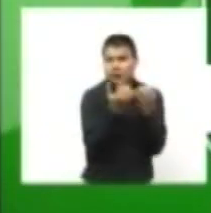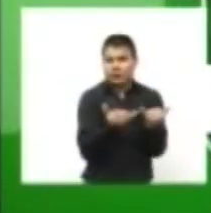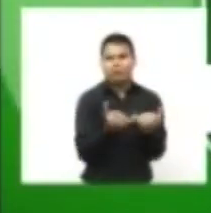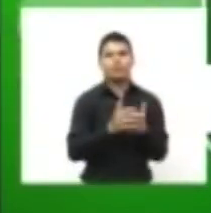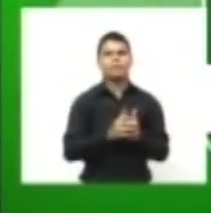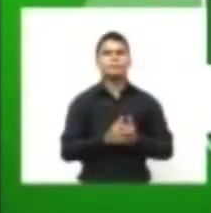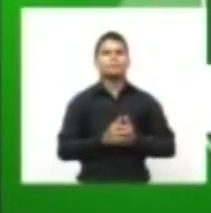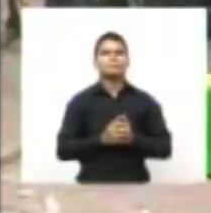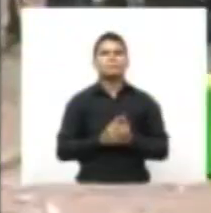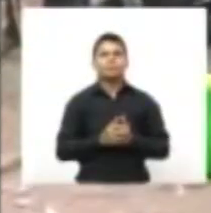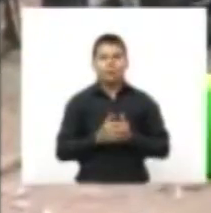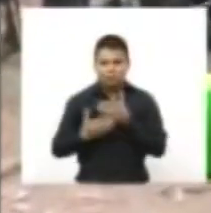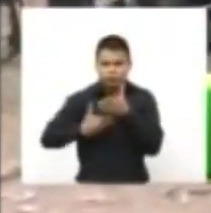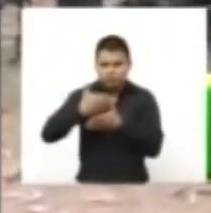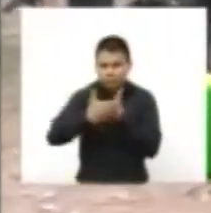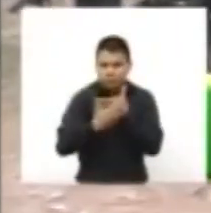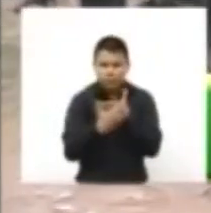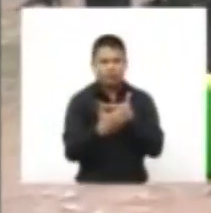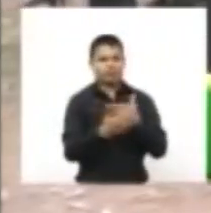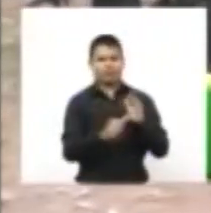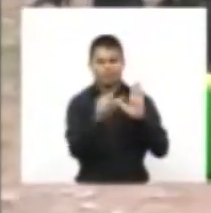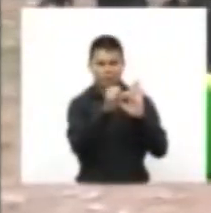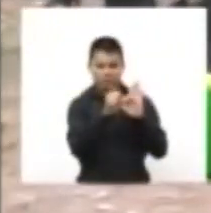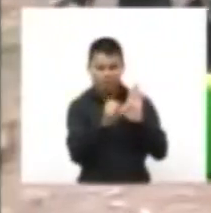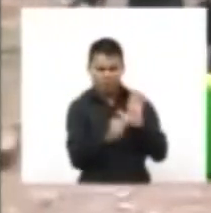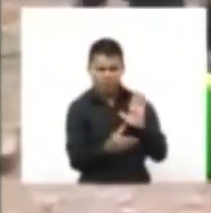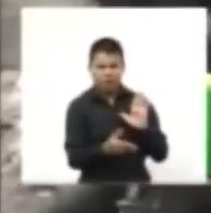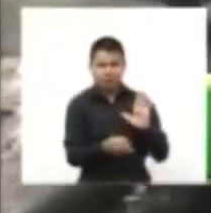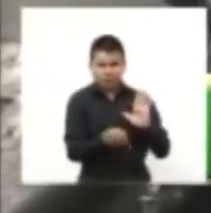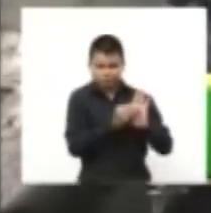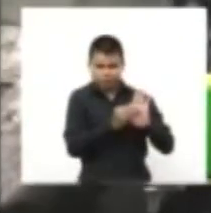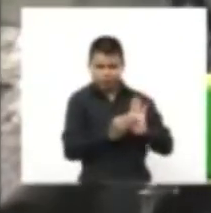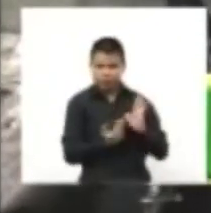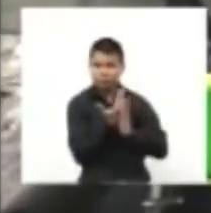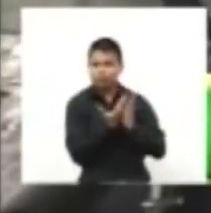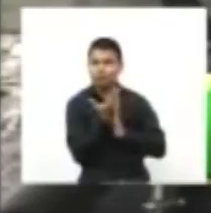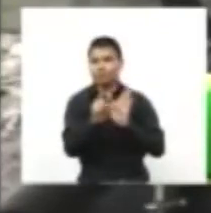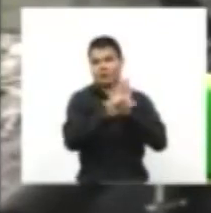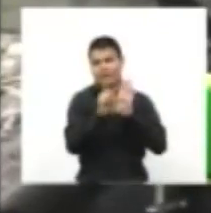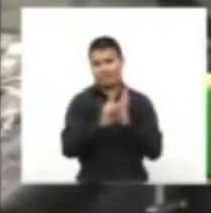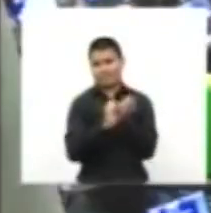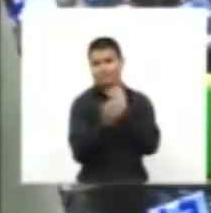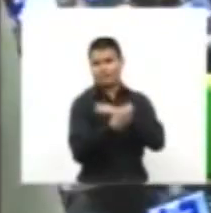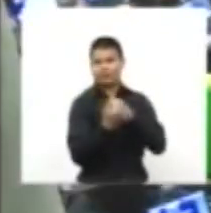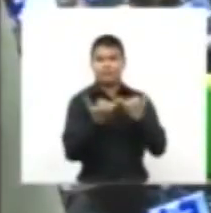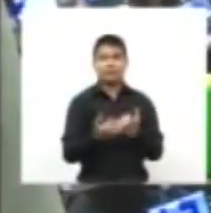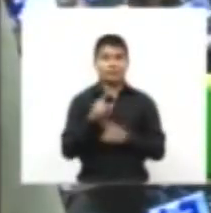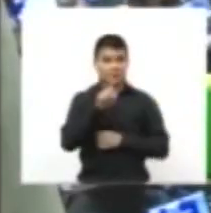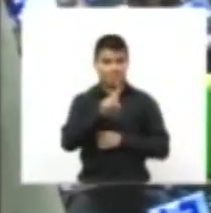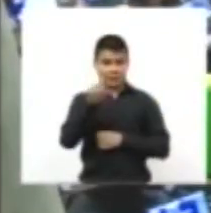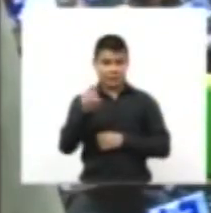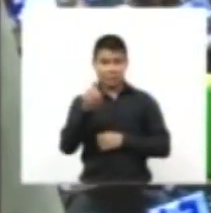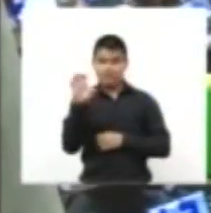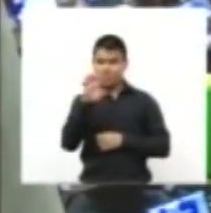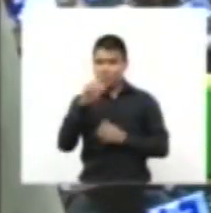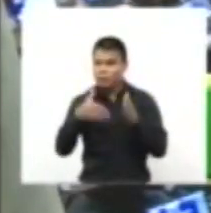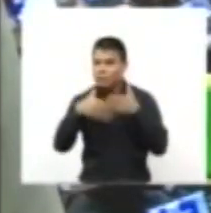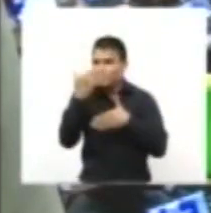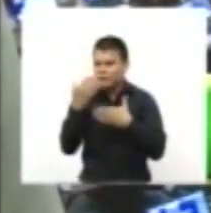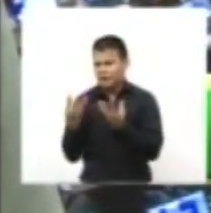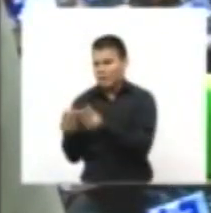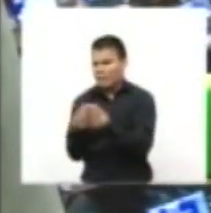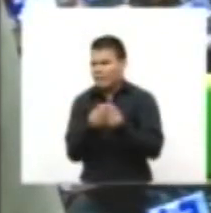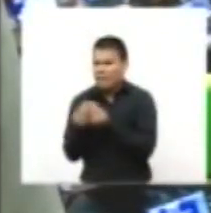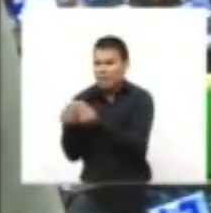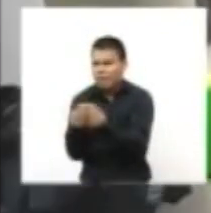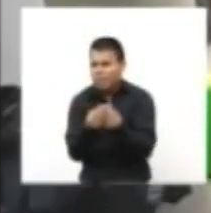nuevas leyes y reformas. Los 150 días para el desarme ya arrancaron y este 16 de enero el Congreso iniciará el debate para los demás puntos